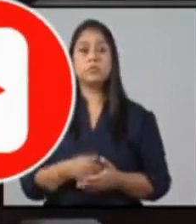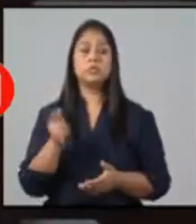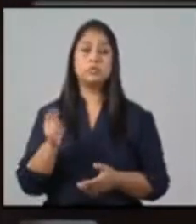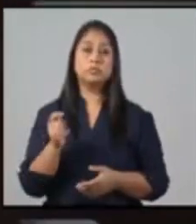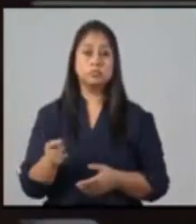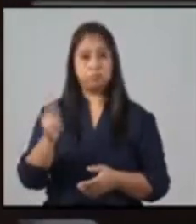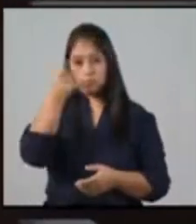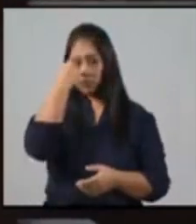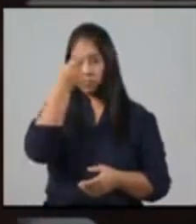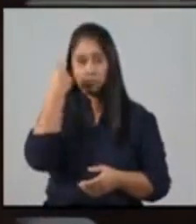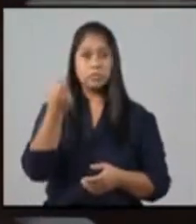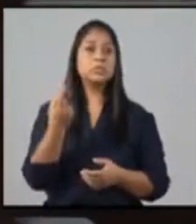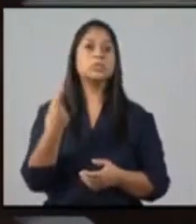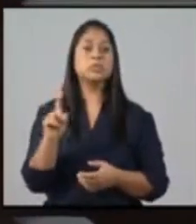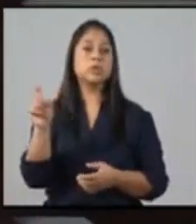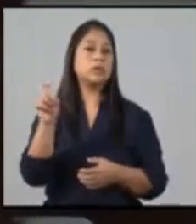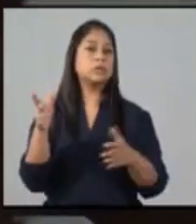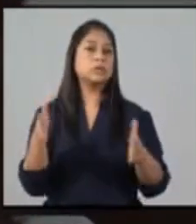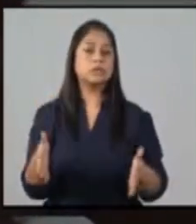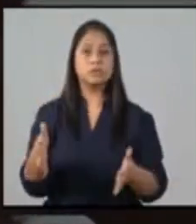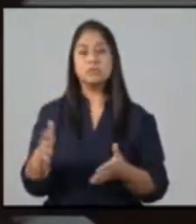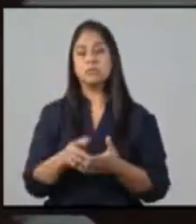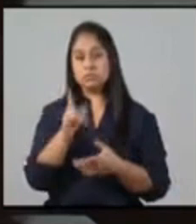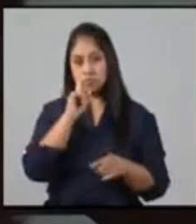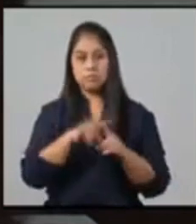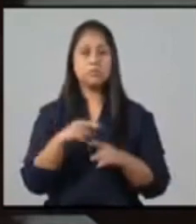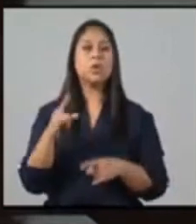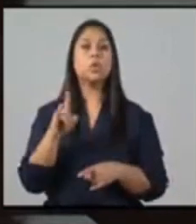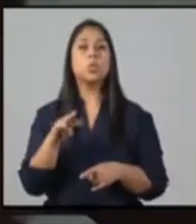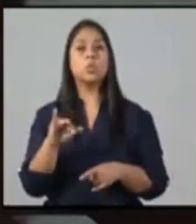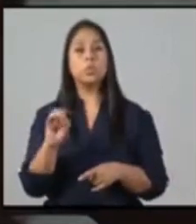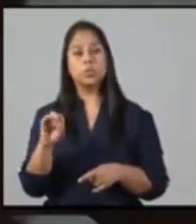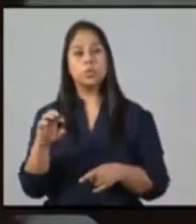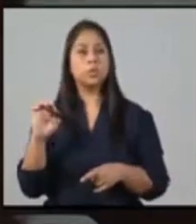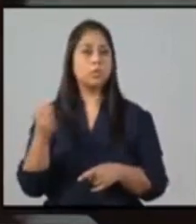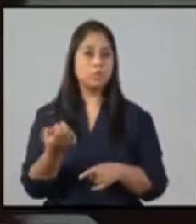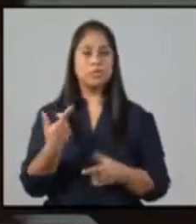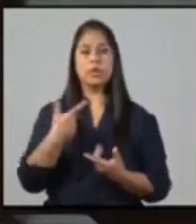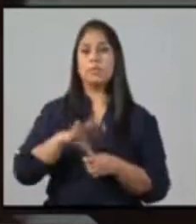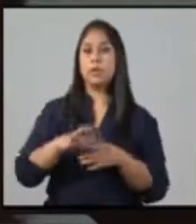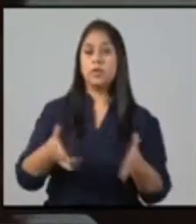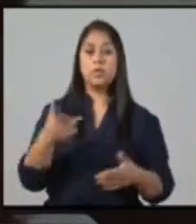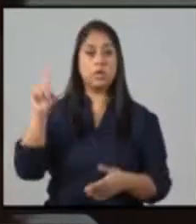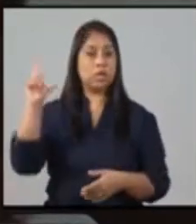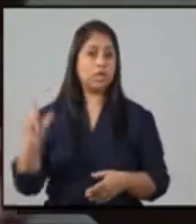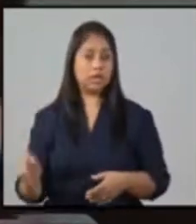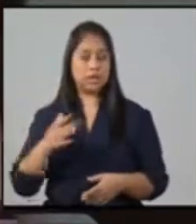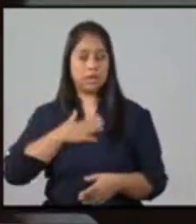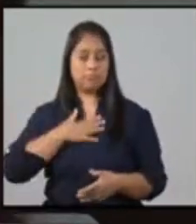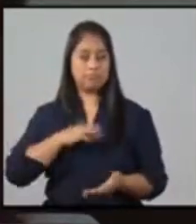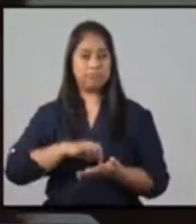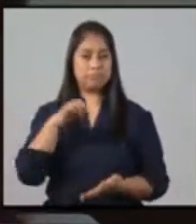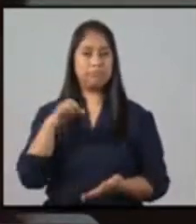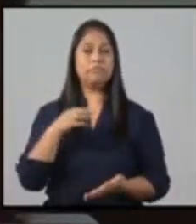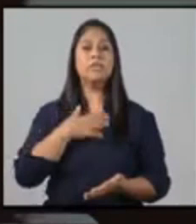compañeros de trabajo de la Cancillería, de la Delegación de la Unión Europea, querido embajador de Italia, mi país natal,